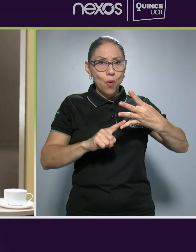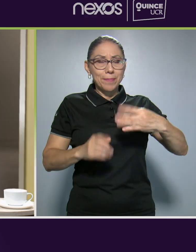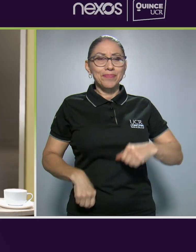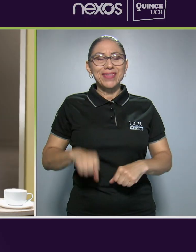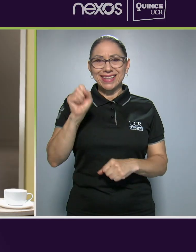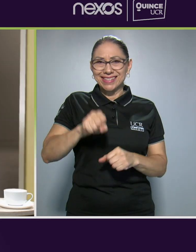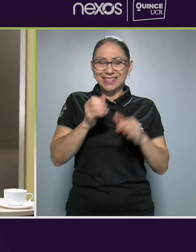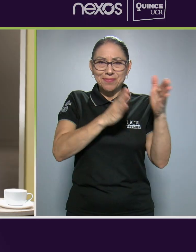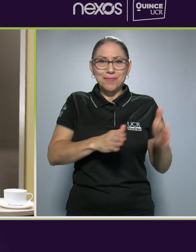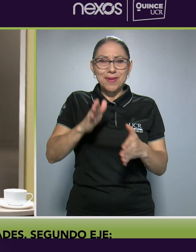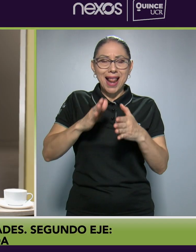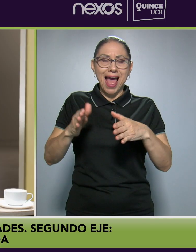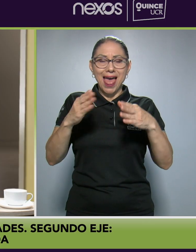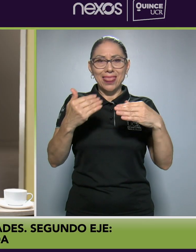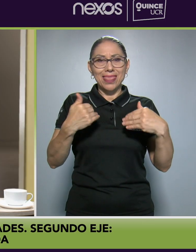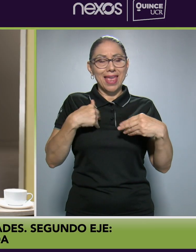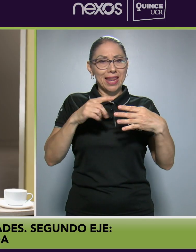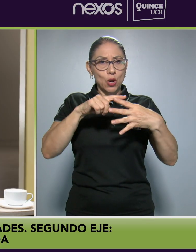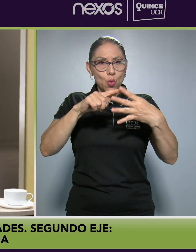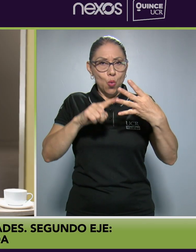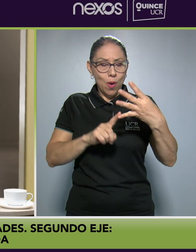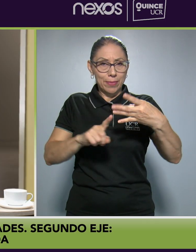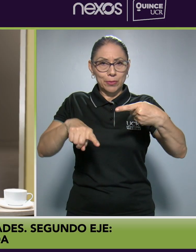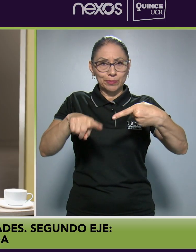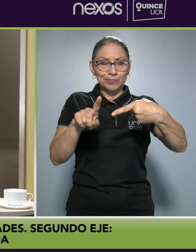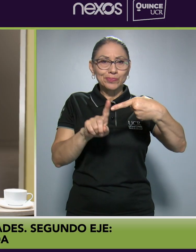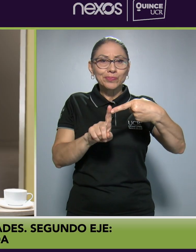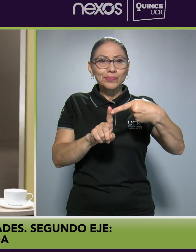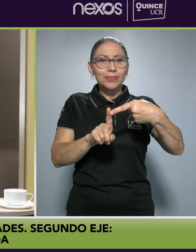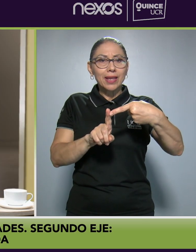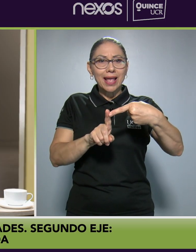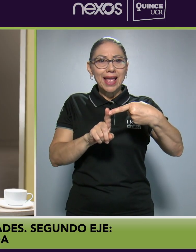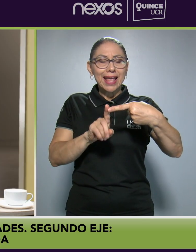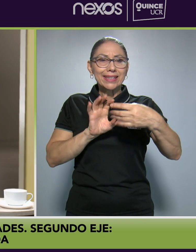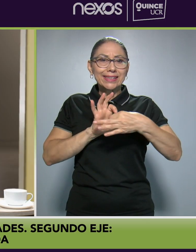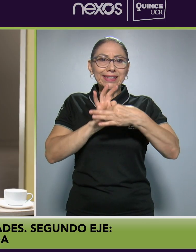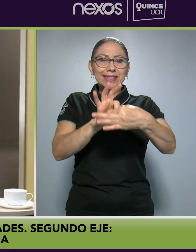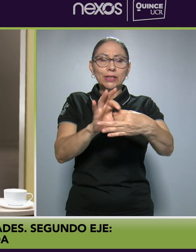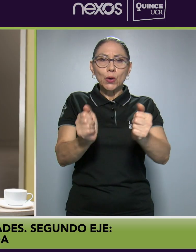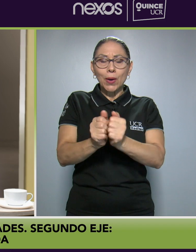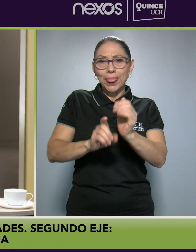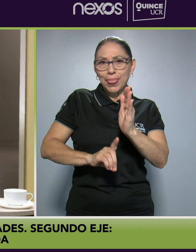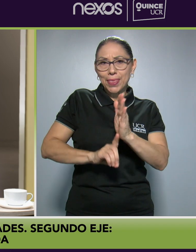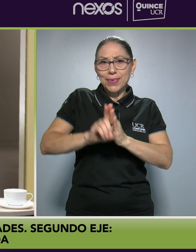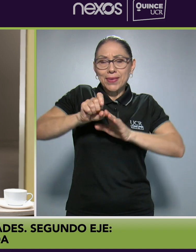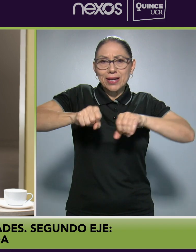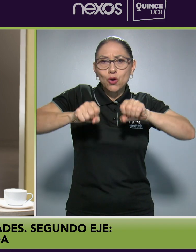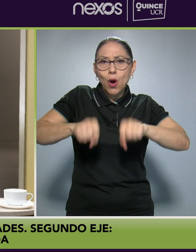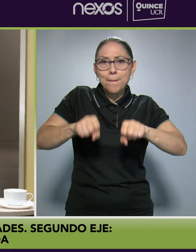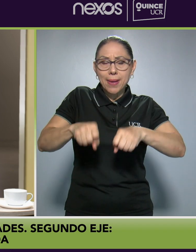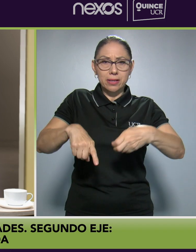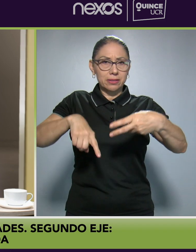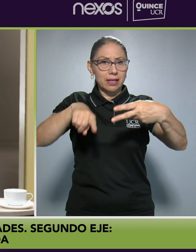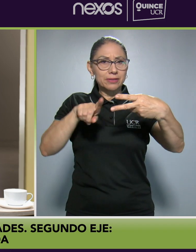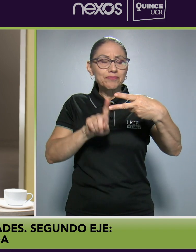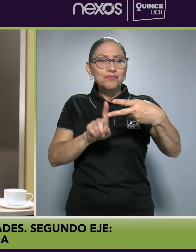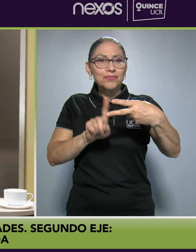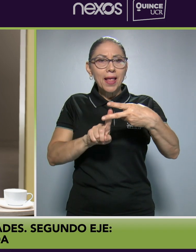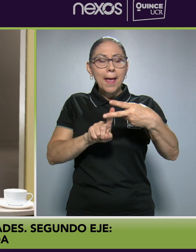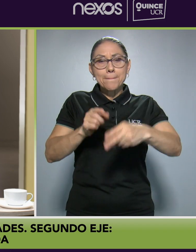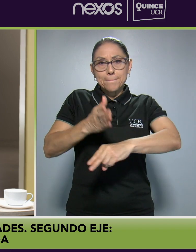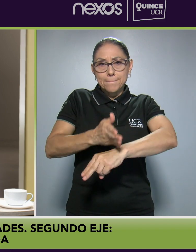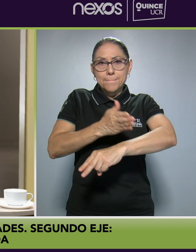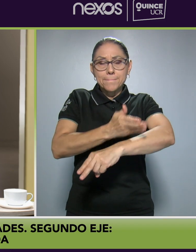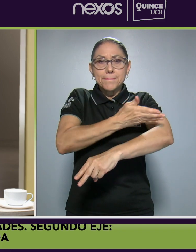acción consta de 4 ejes. Un primer eje tiene que ver con el desarrollo de capacidades, el segundo eje tiene que ver con el mejoramiento